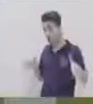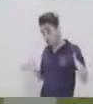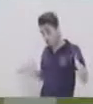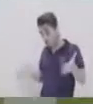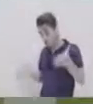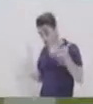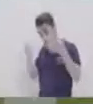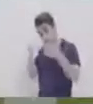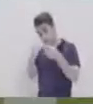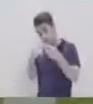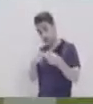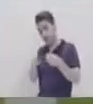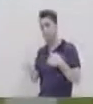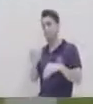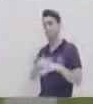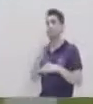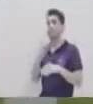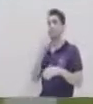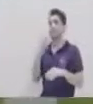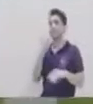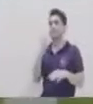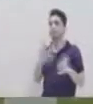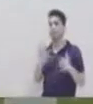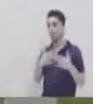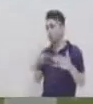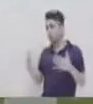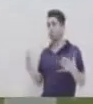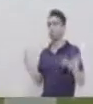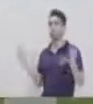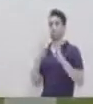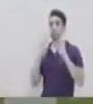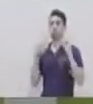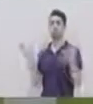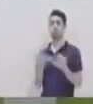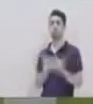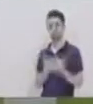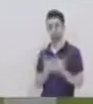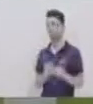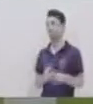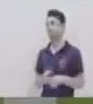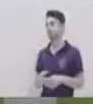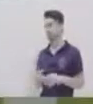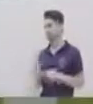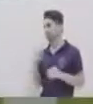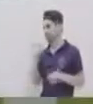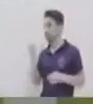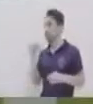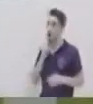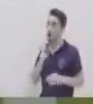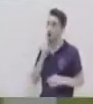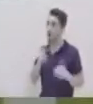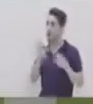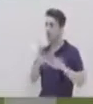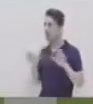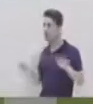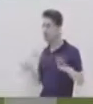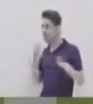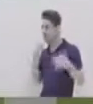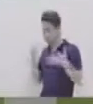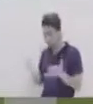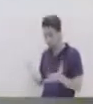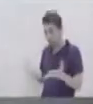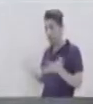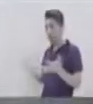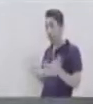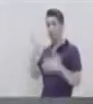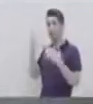a fomentar desde la familia, nos va a facilitar mucho nuestros entornos, ¿verdad? Entonces cuando nosotros los jóvenes o los niños se